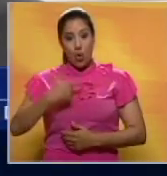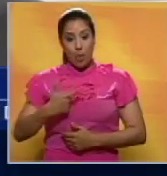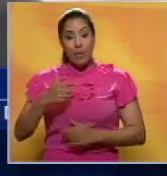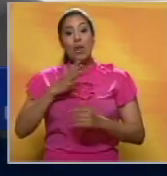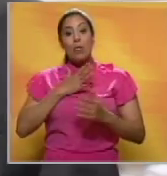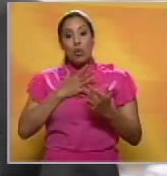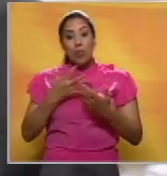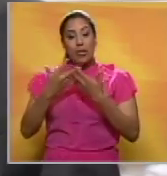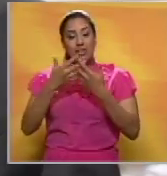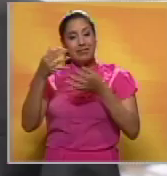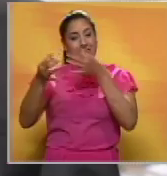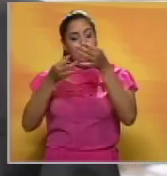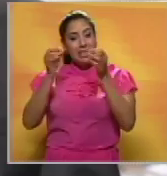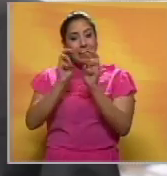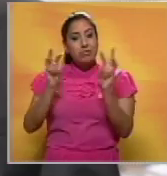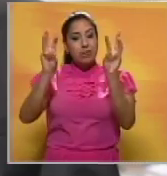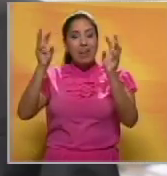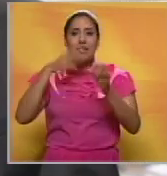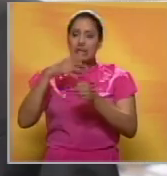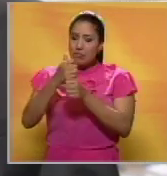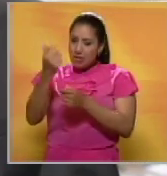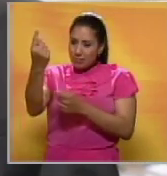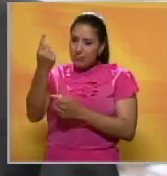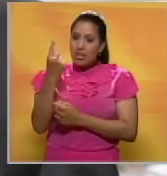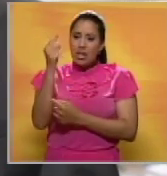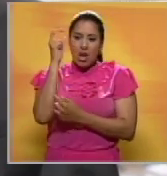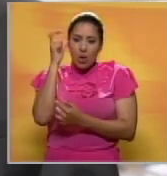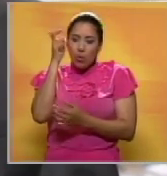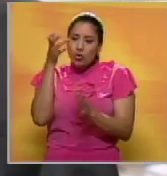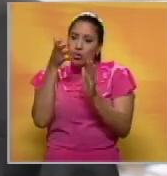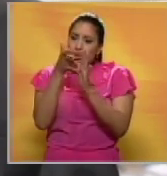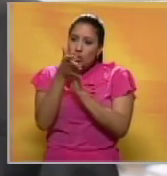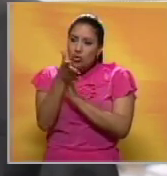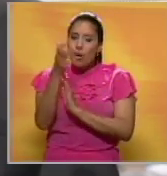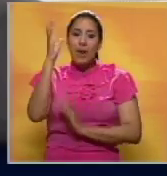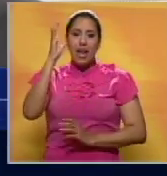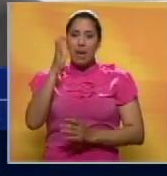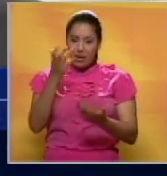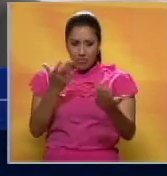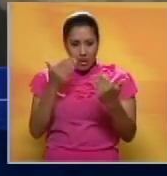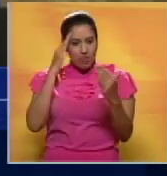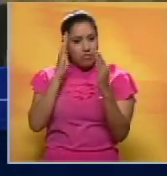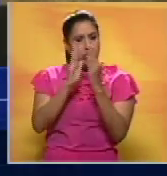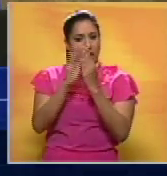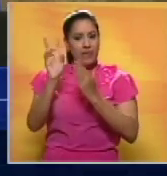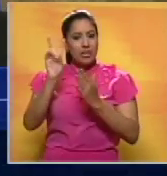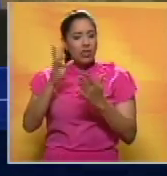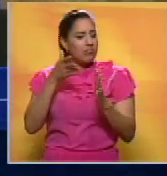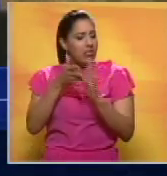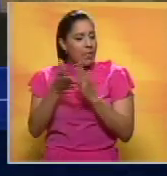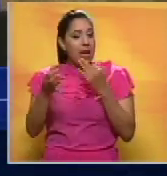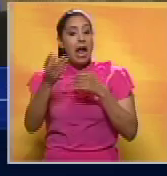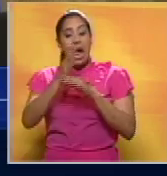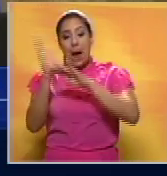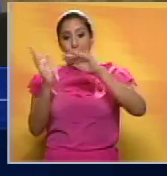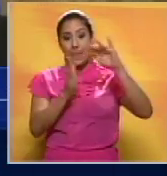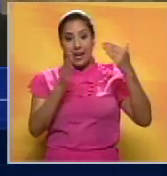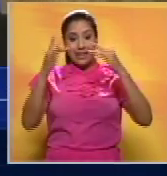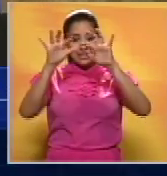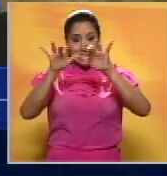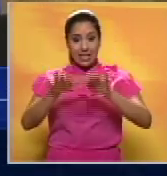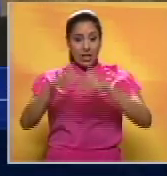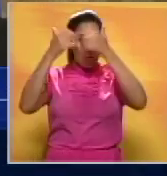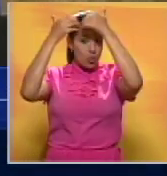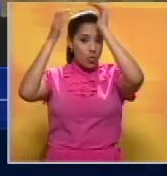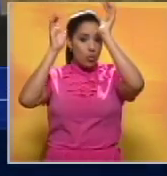de Naciones Unidas expresó que esperaba escuchar los puntos de vista de Capriles sobre la situación de Venezuela. Por su parte, el secretario general de